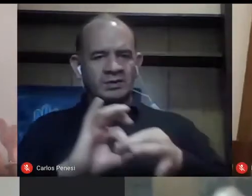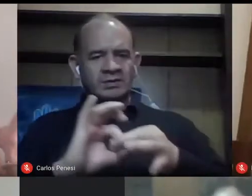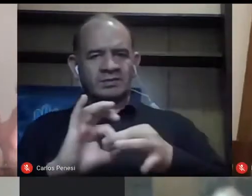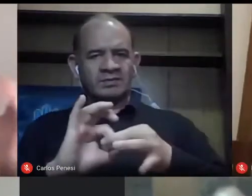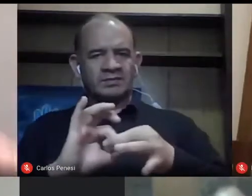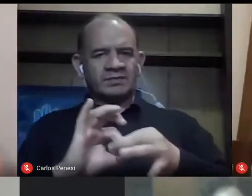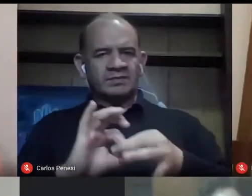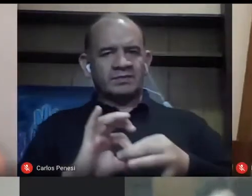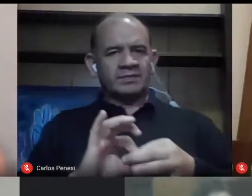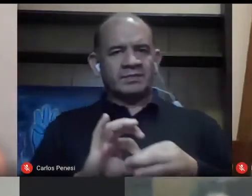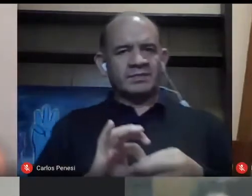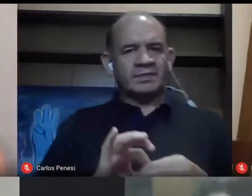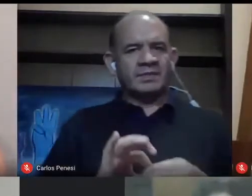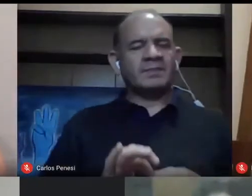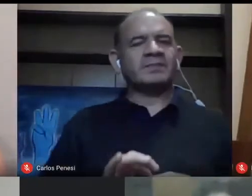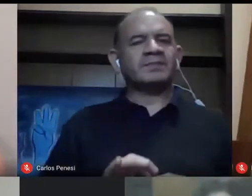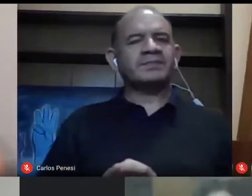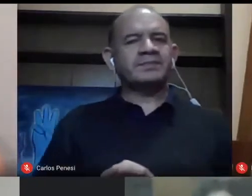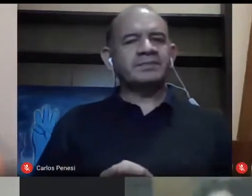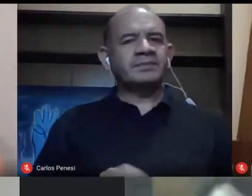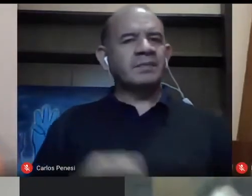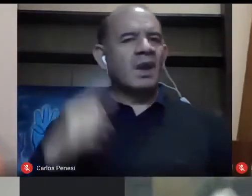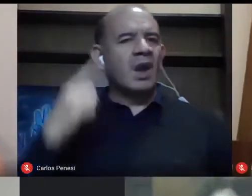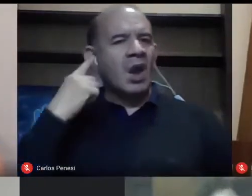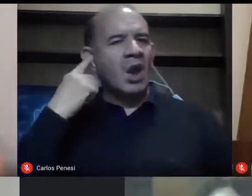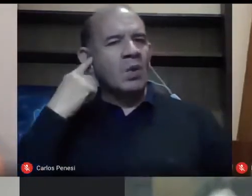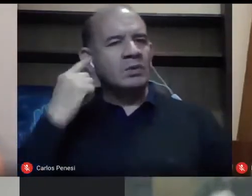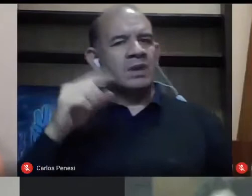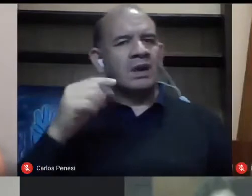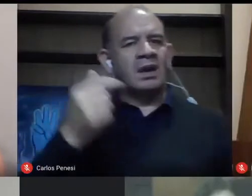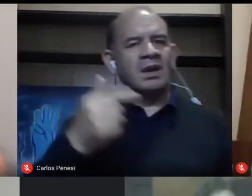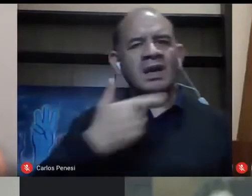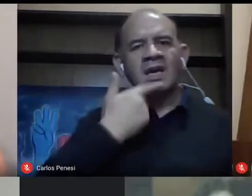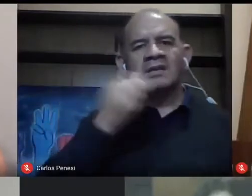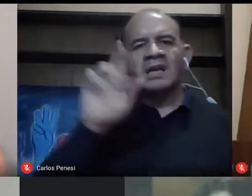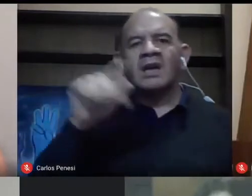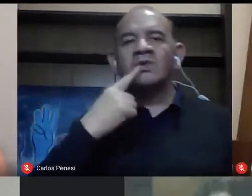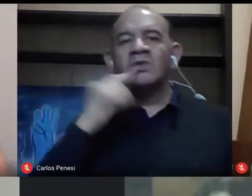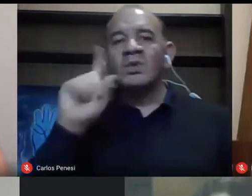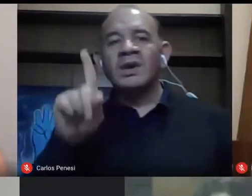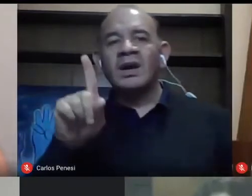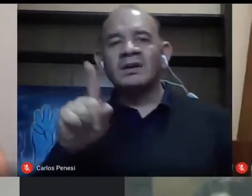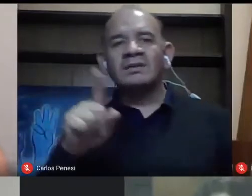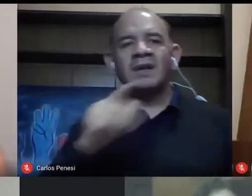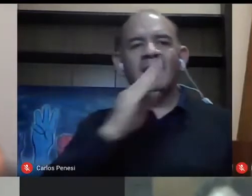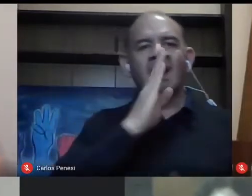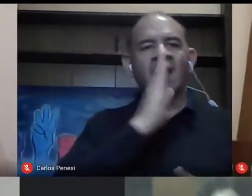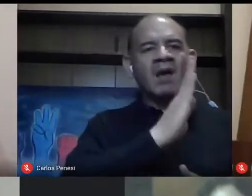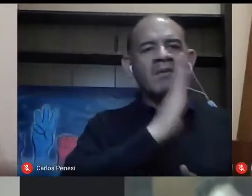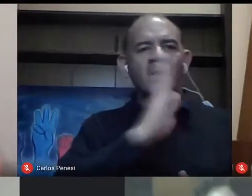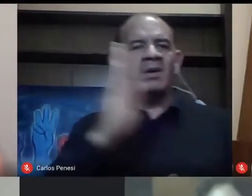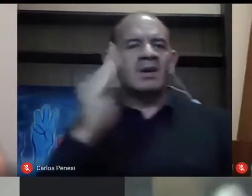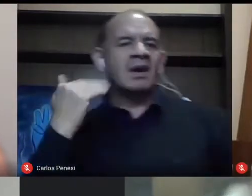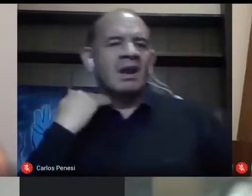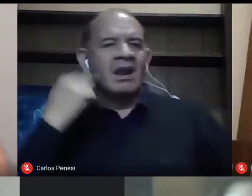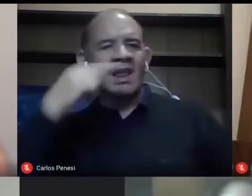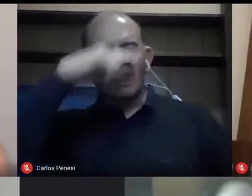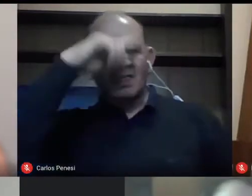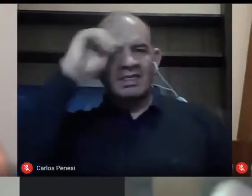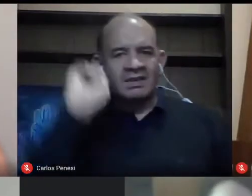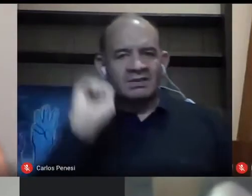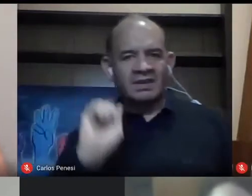Ahí, digamos, si han escuchado tanto a Juan Sasturain, el director de la Biblioteca Nacional, como a Elsa Rapetti, la